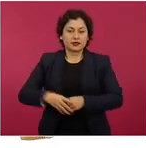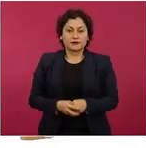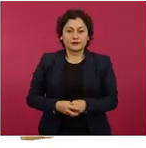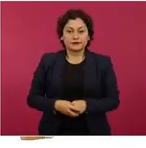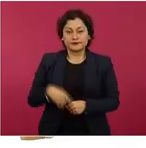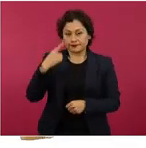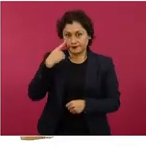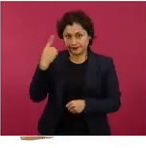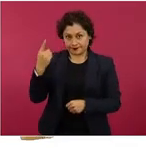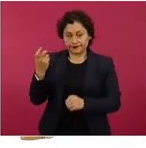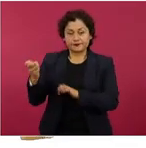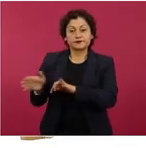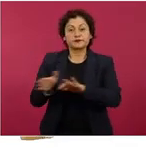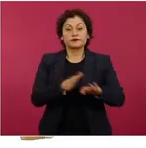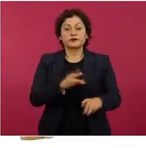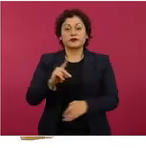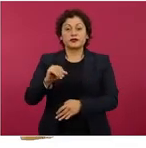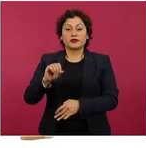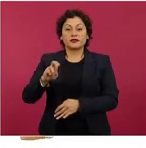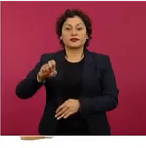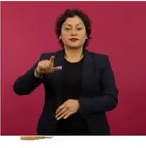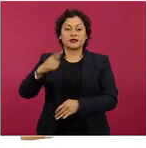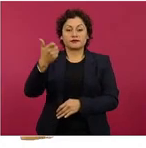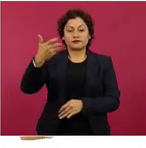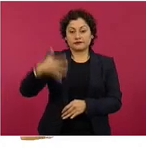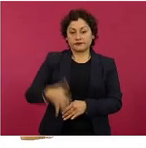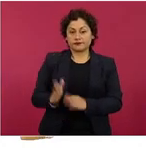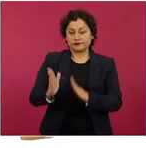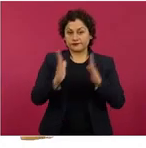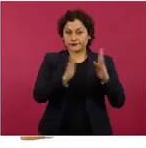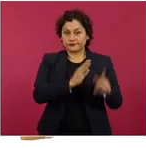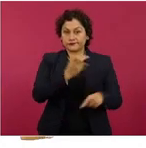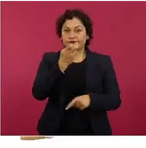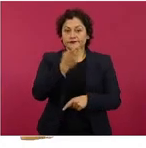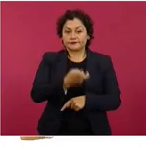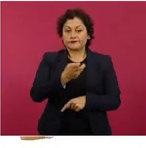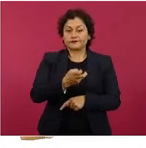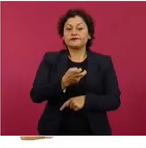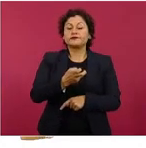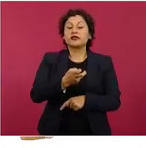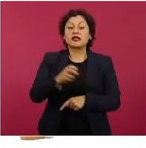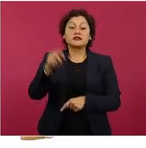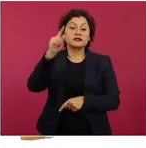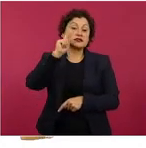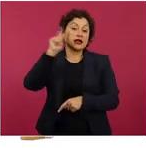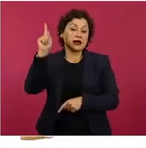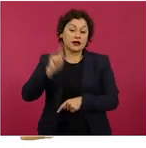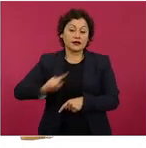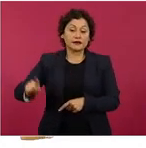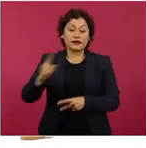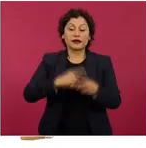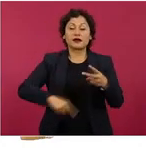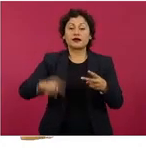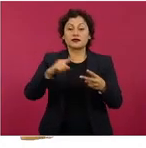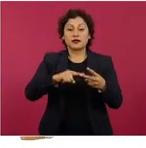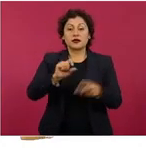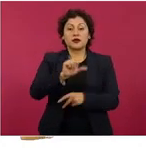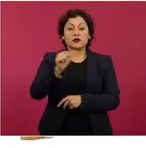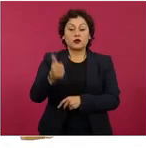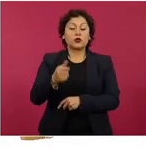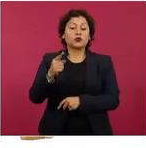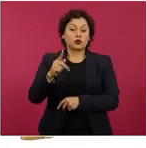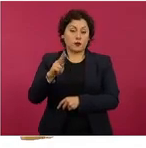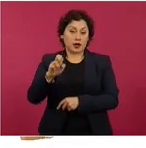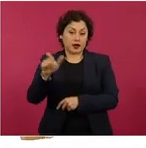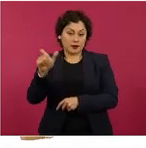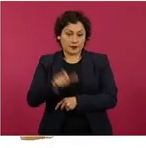de diésel, las más económicas, 20.89 de móvil en General Pánfilos en Zacatecas, y 20.98 de franquicia Pemex